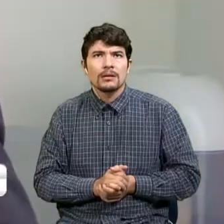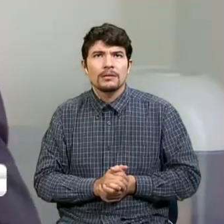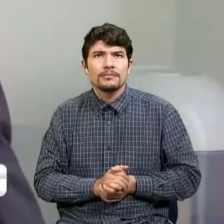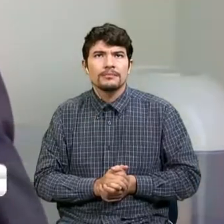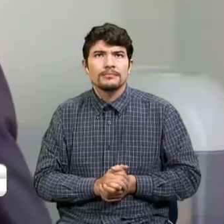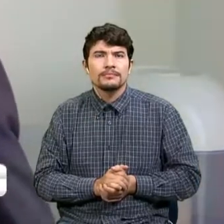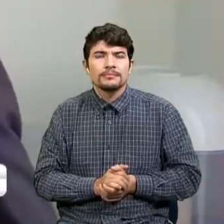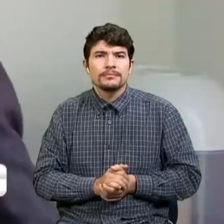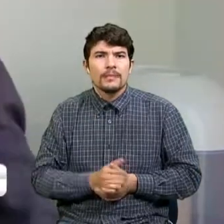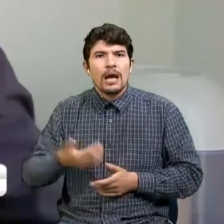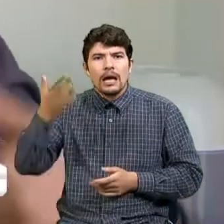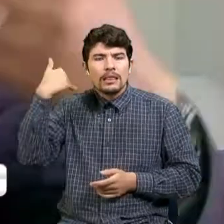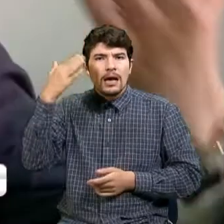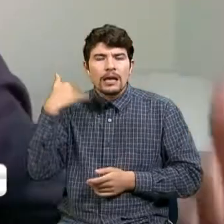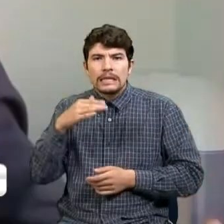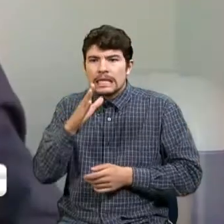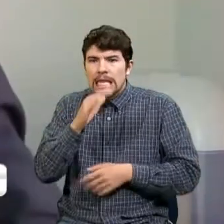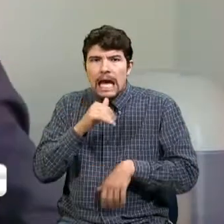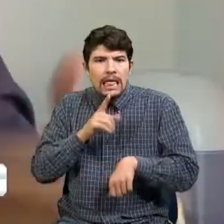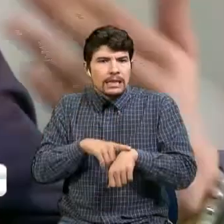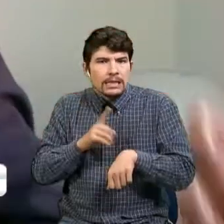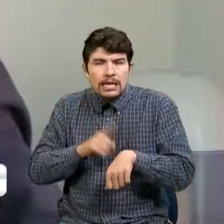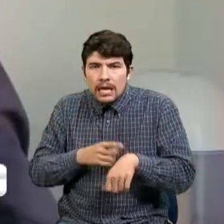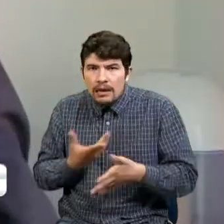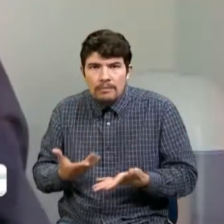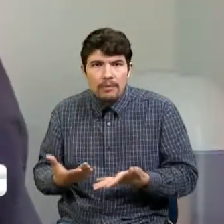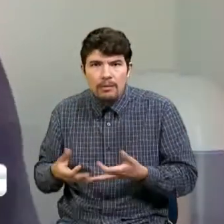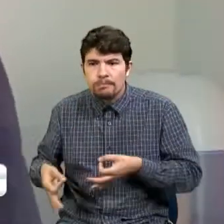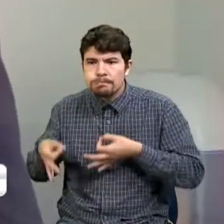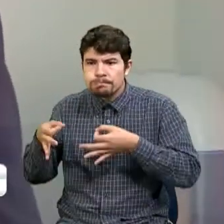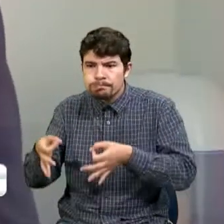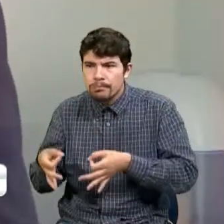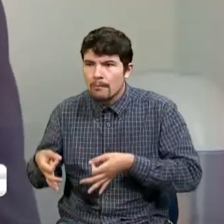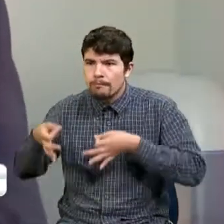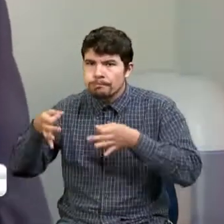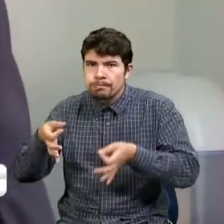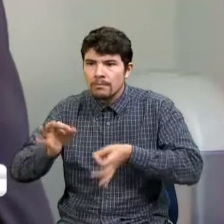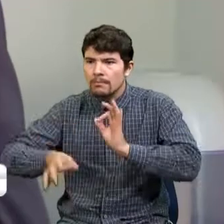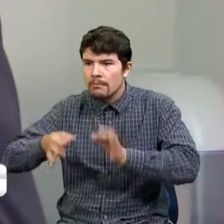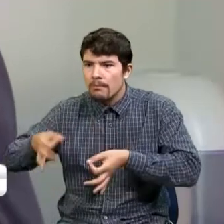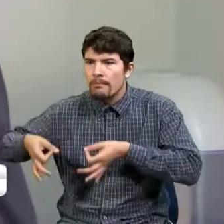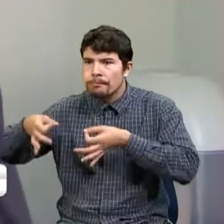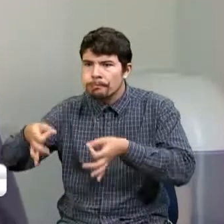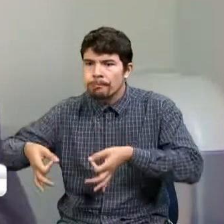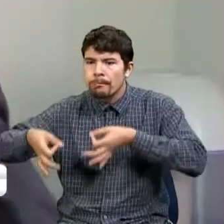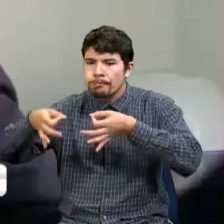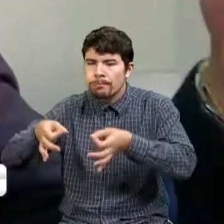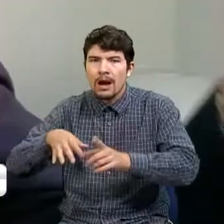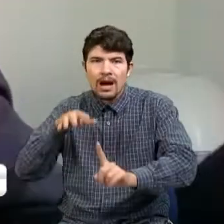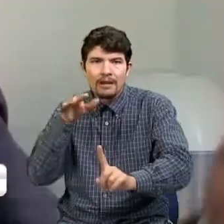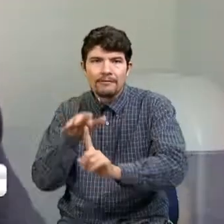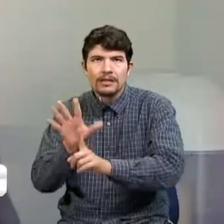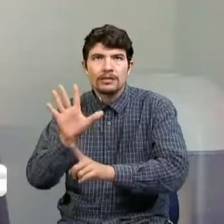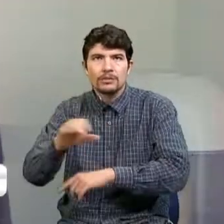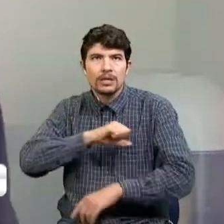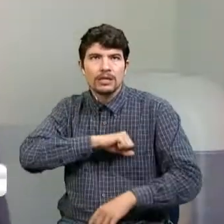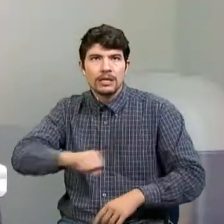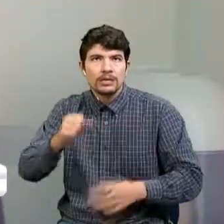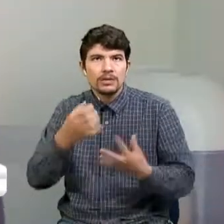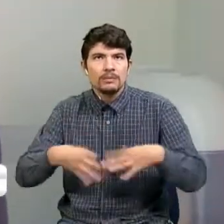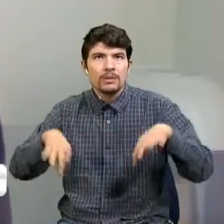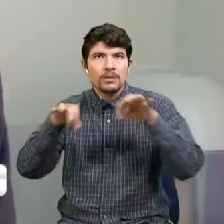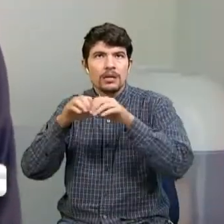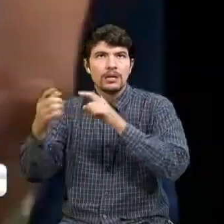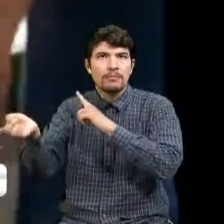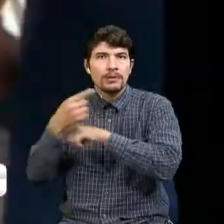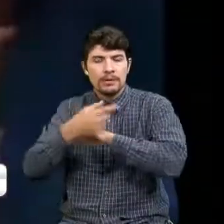medidas de aseguramiento y se iban prorrogando se iban excediendo de manera injustificada lo cual afectaba claramente este derecho fundamental que nos